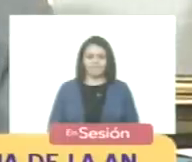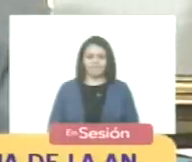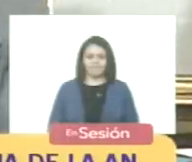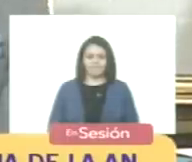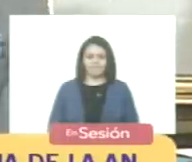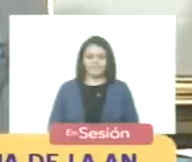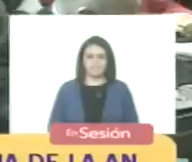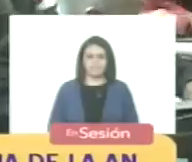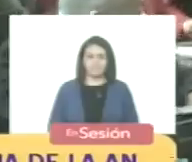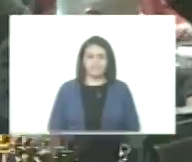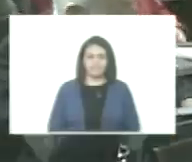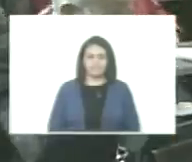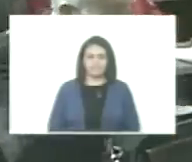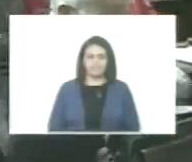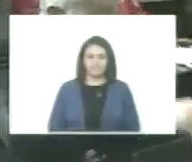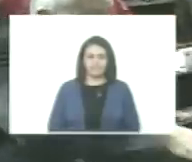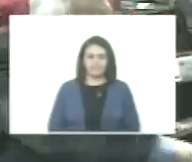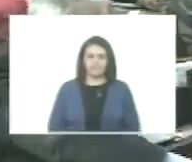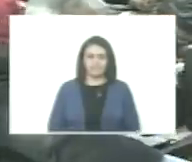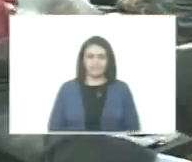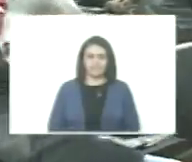cuidan.